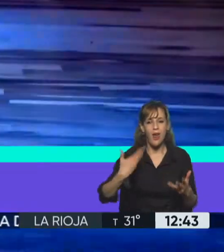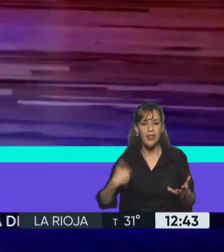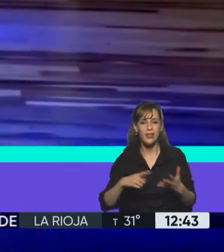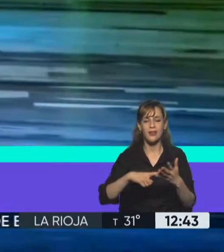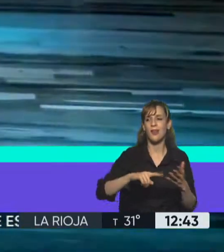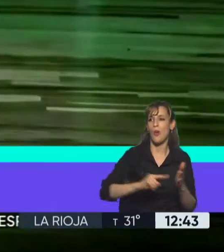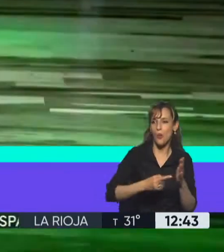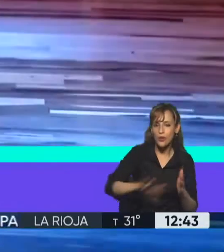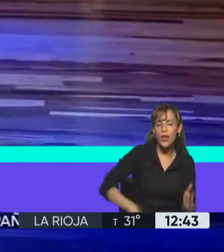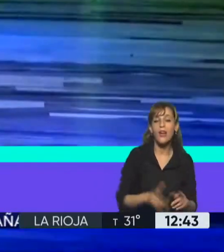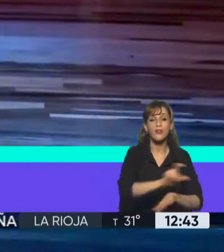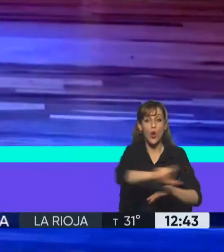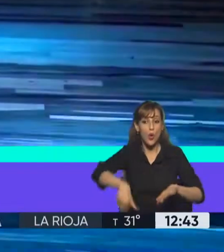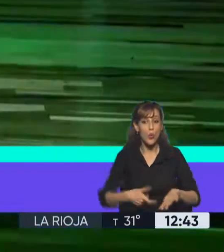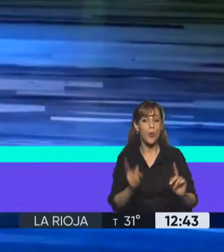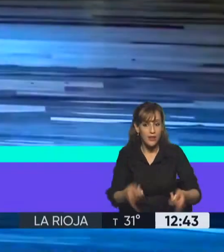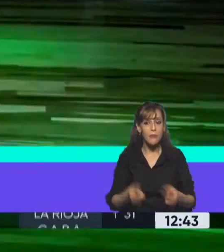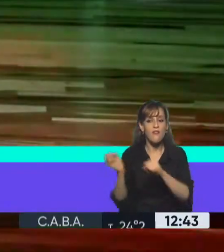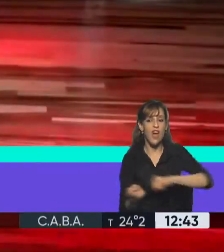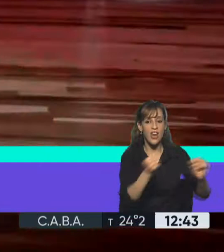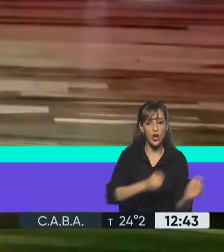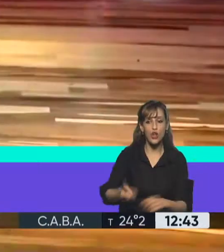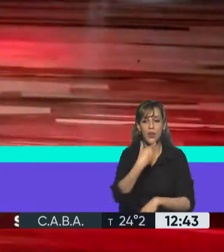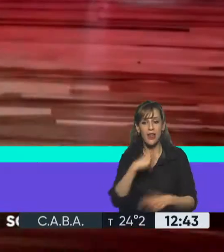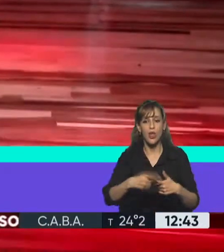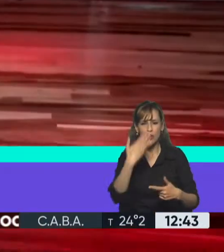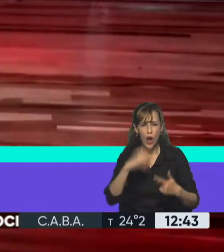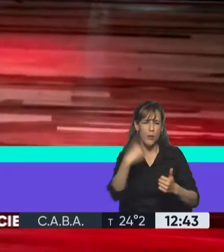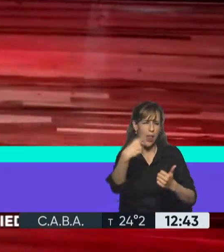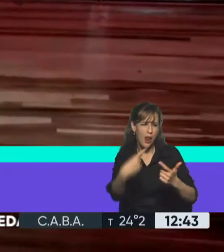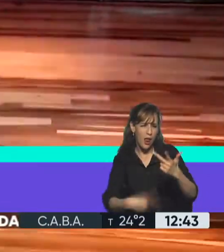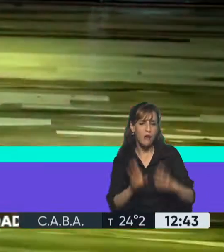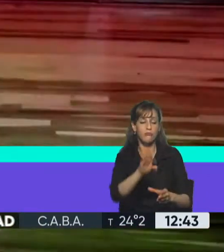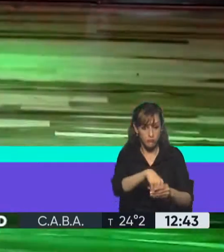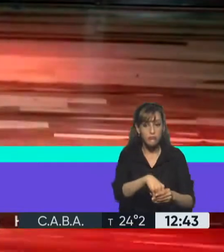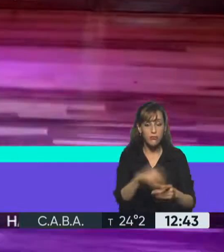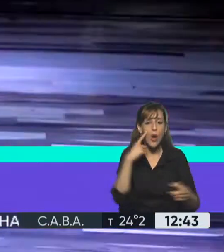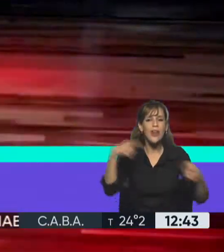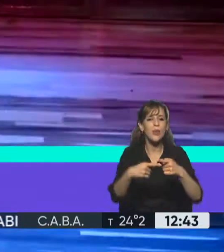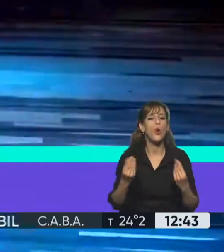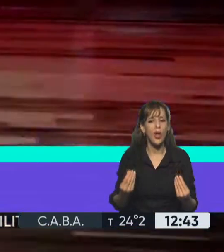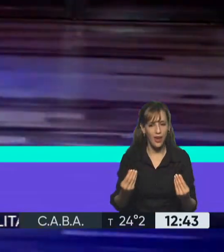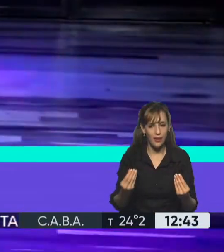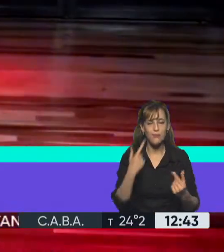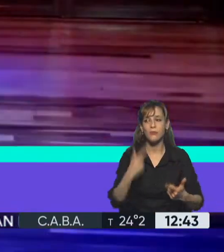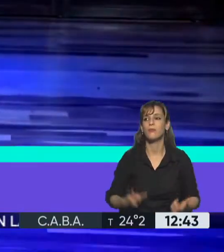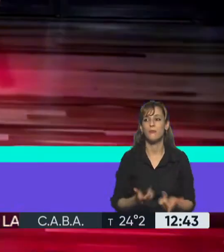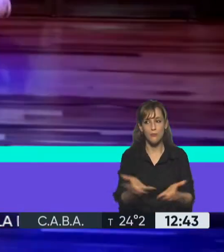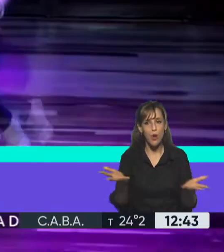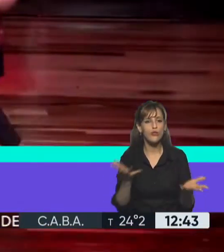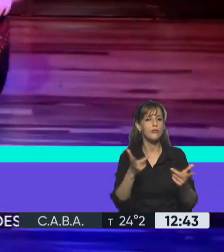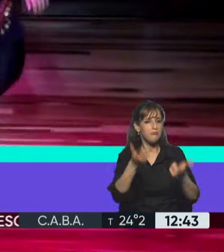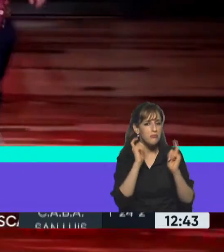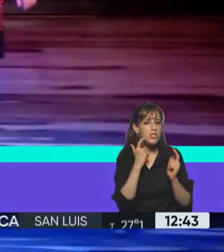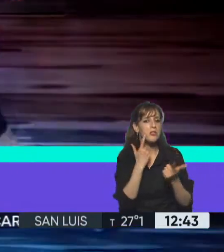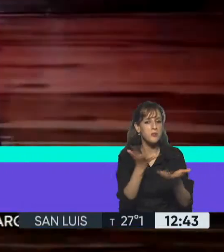Aires, el conurbano bonaerense, Bariloche, Mendoza y Córdoba. Y la idea es acercar, compartir experiencias que tienen que ver